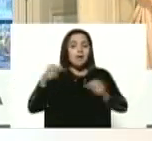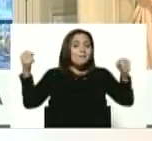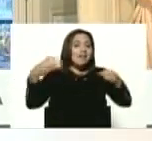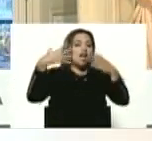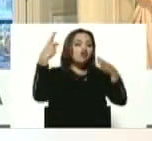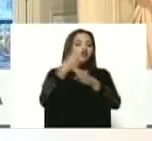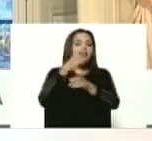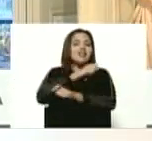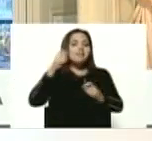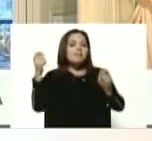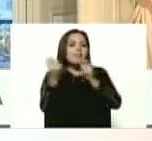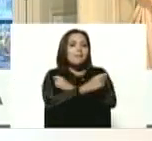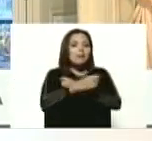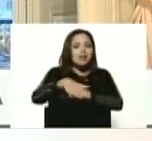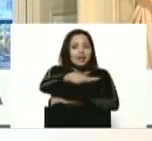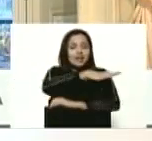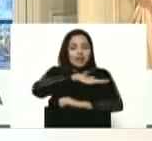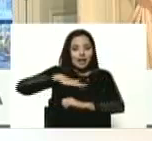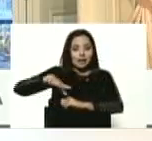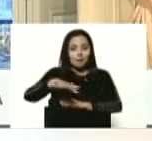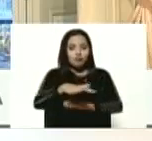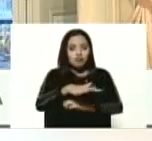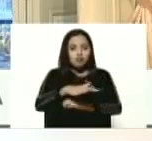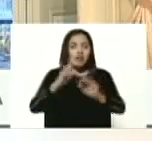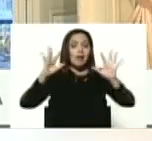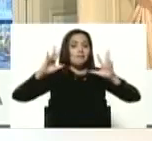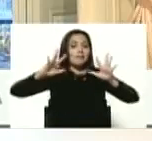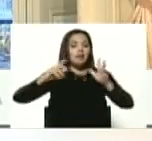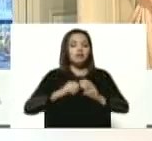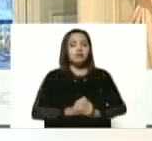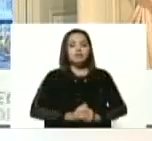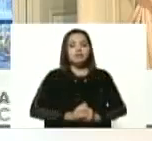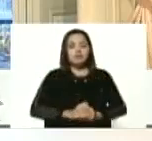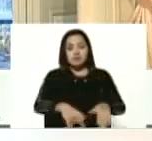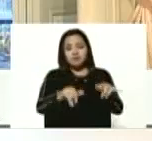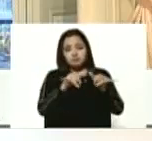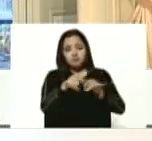por el campo, por la tierra, por las manos de quienes